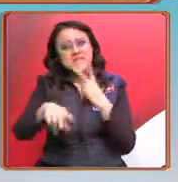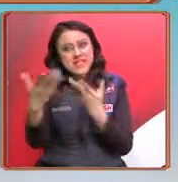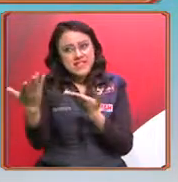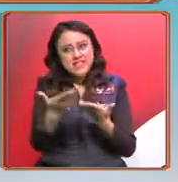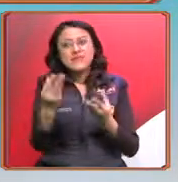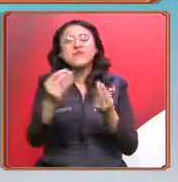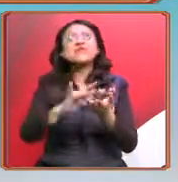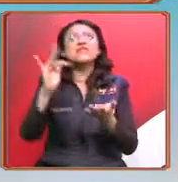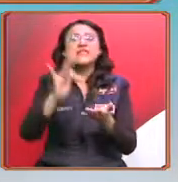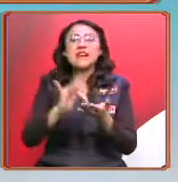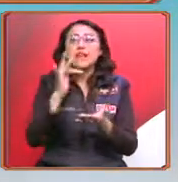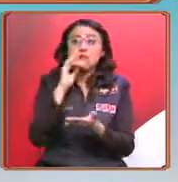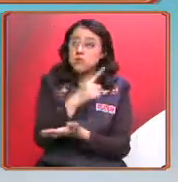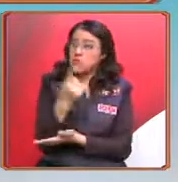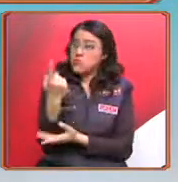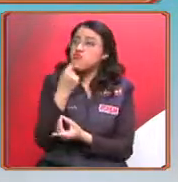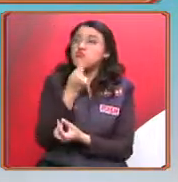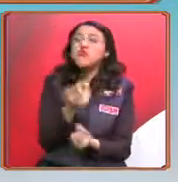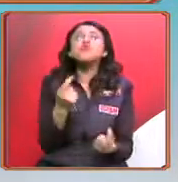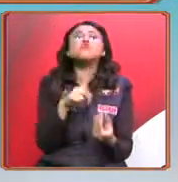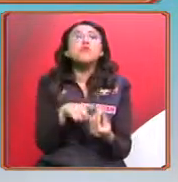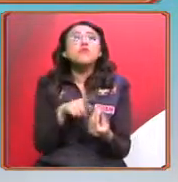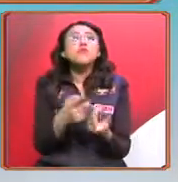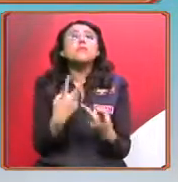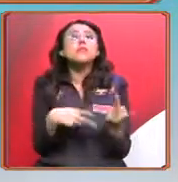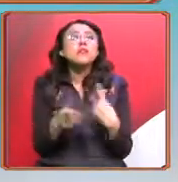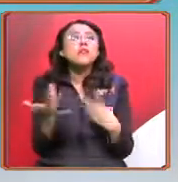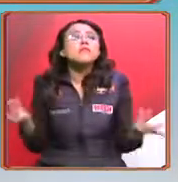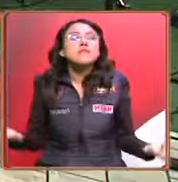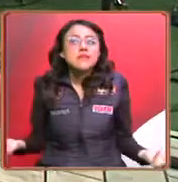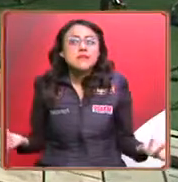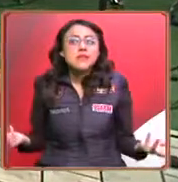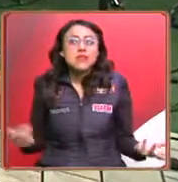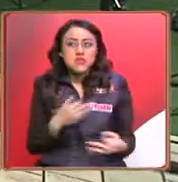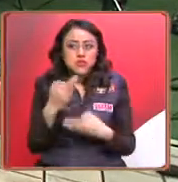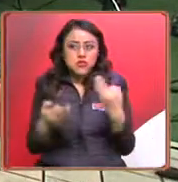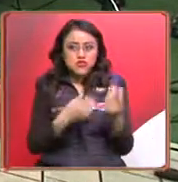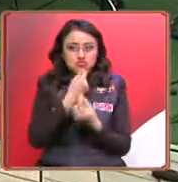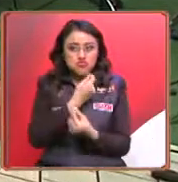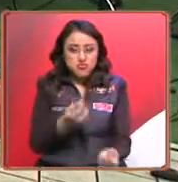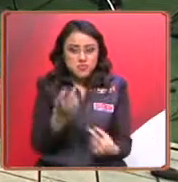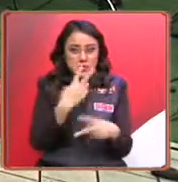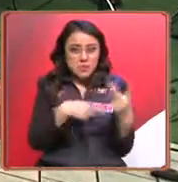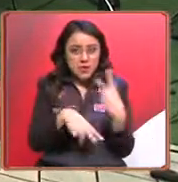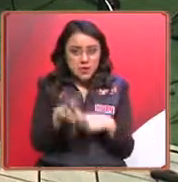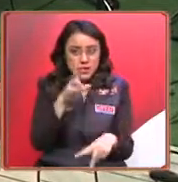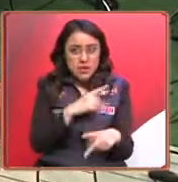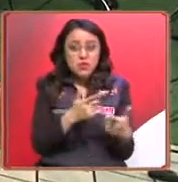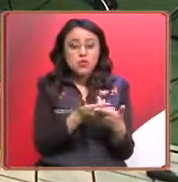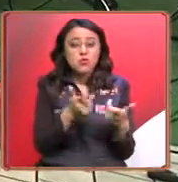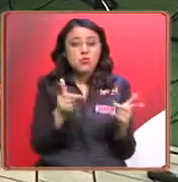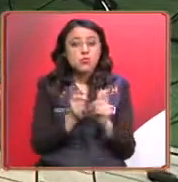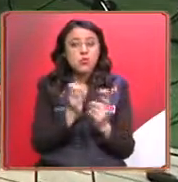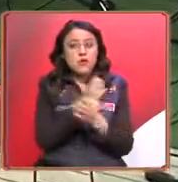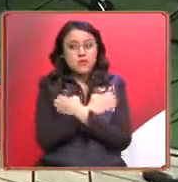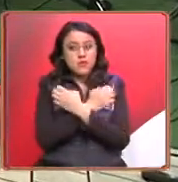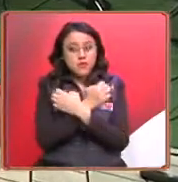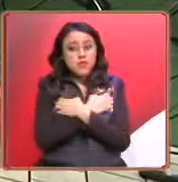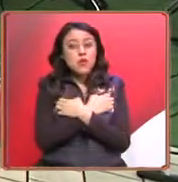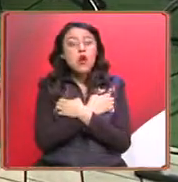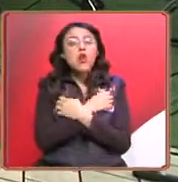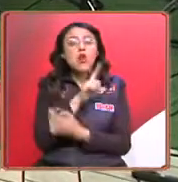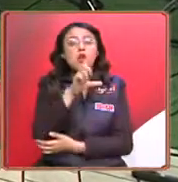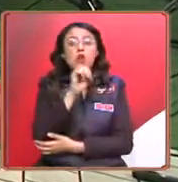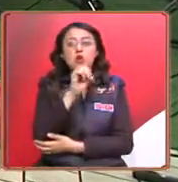mil gracias, qué bueno. ¿Y todos estos chavos con juguetes de dónde son? Todos ellos nos vienen visitando por parte de Grupo Educativo Los